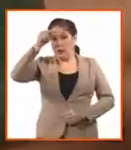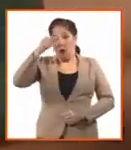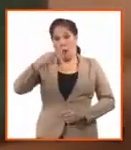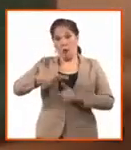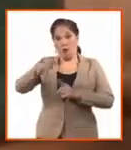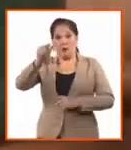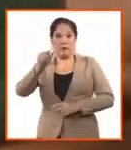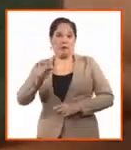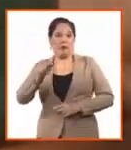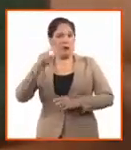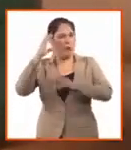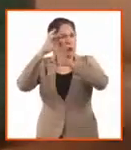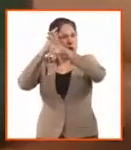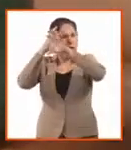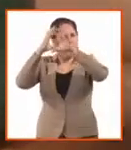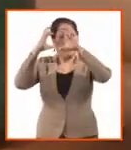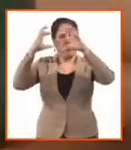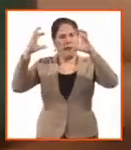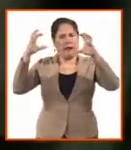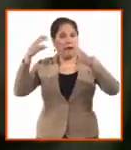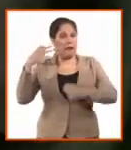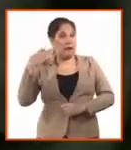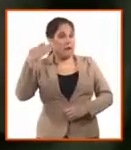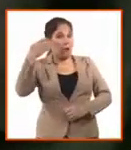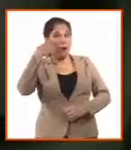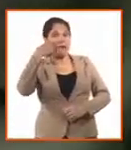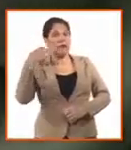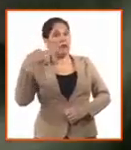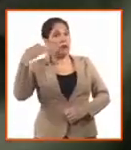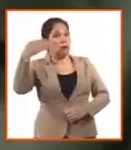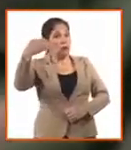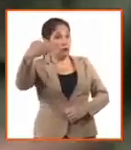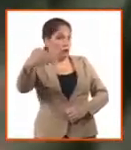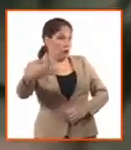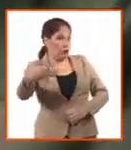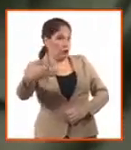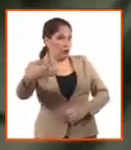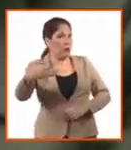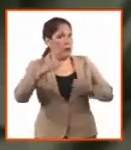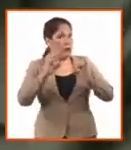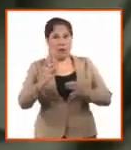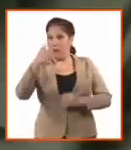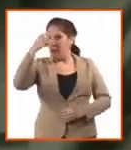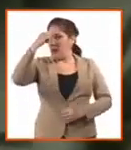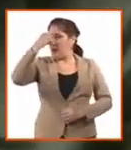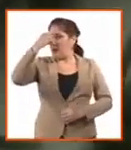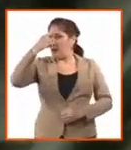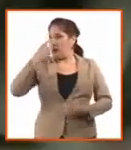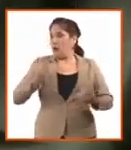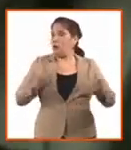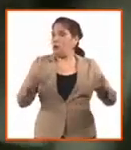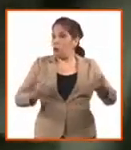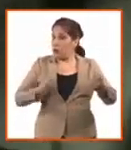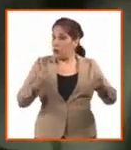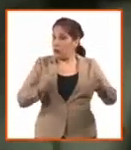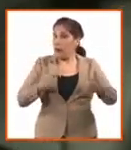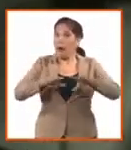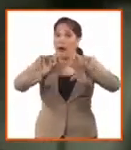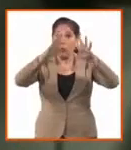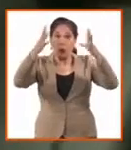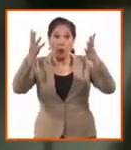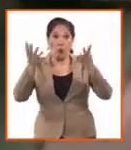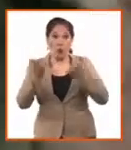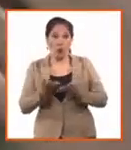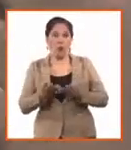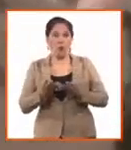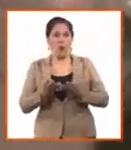hombre inteligente, un visionario. La causa del Che, triunfará, la